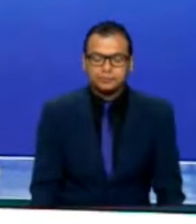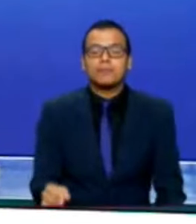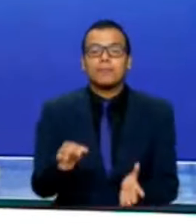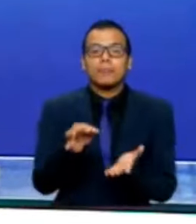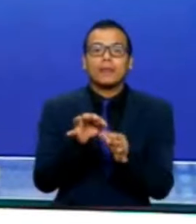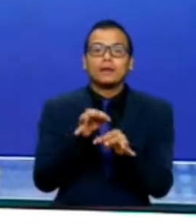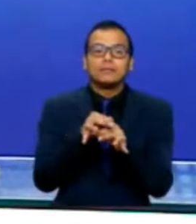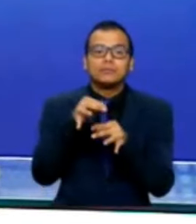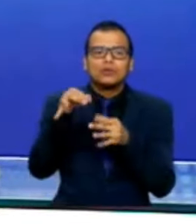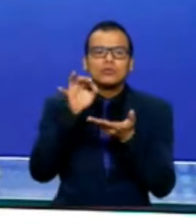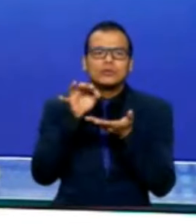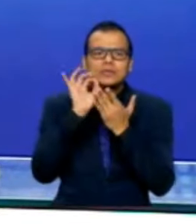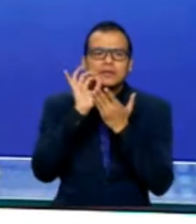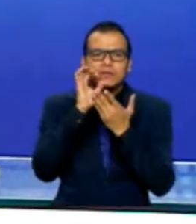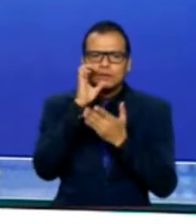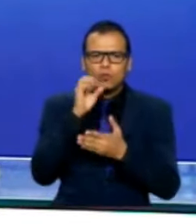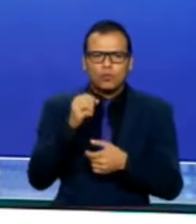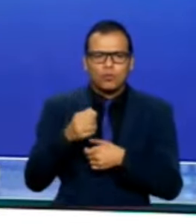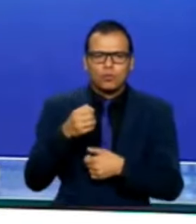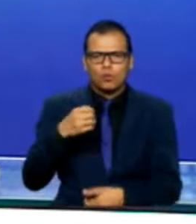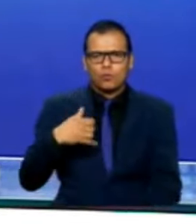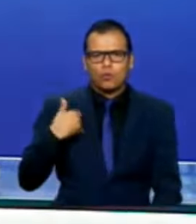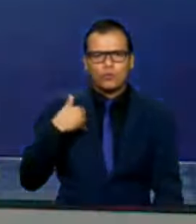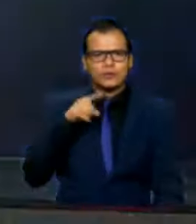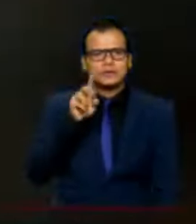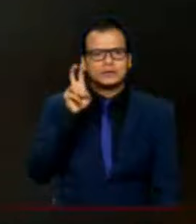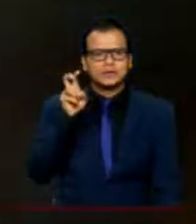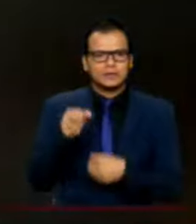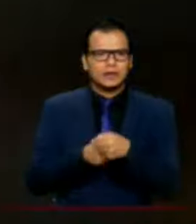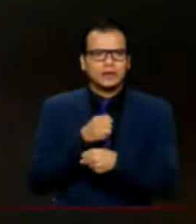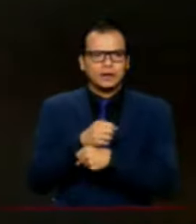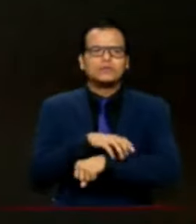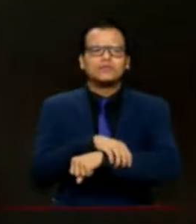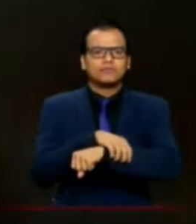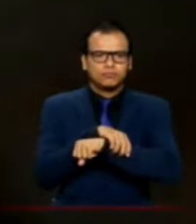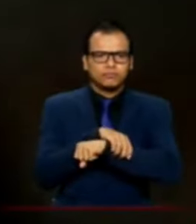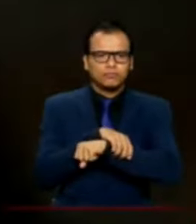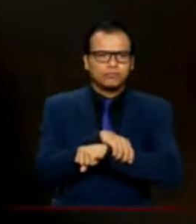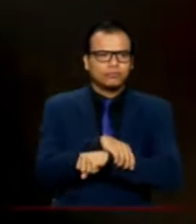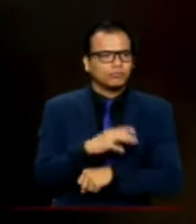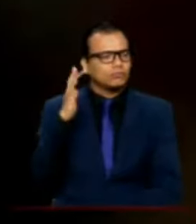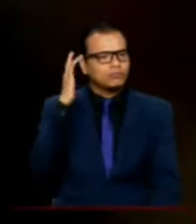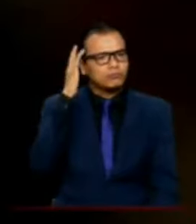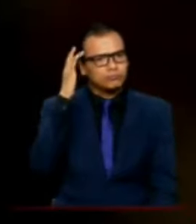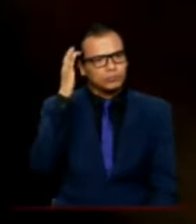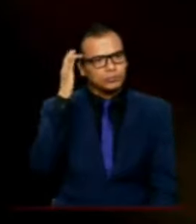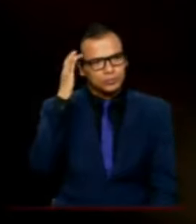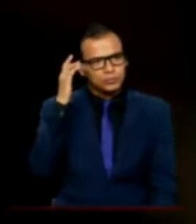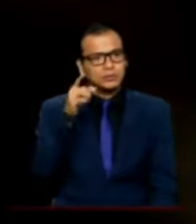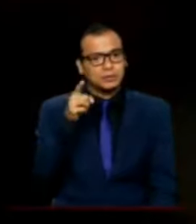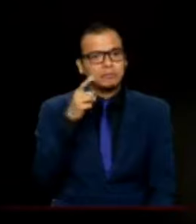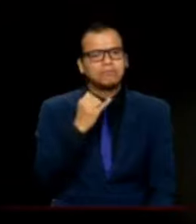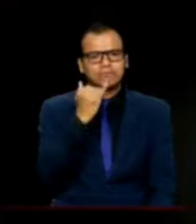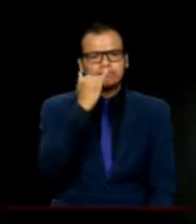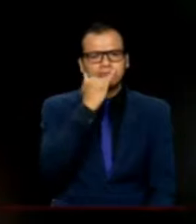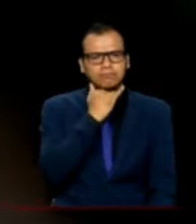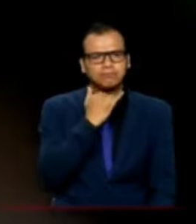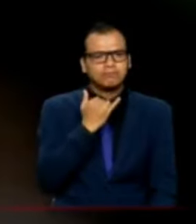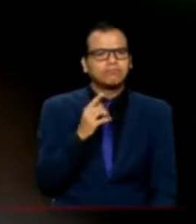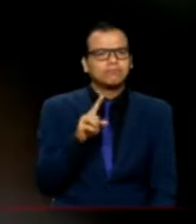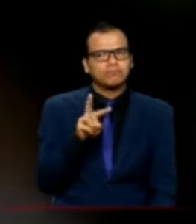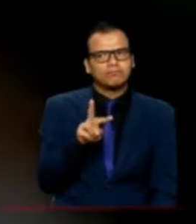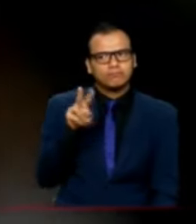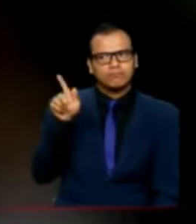En Sevilla, Valle del Cauca, un joven de 17 años fue aprehendido y procesado por las autoridades tras ser acusado de extorsionar a